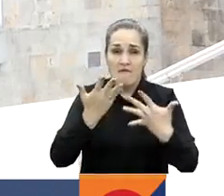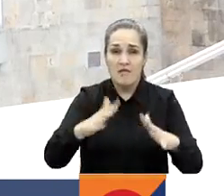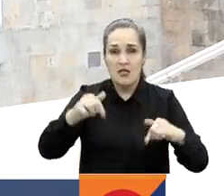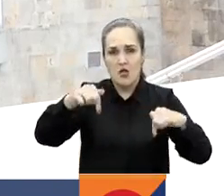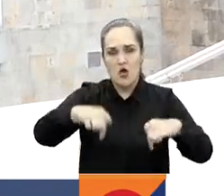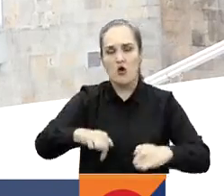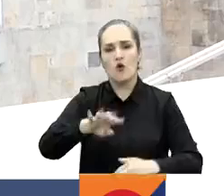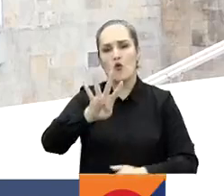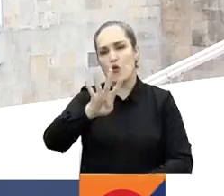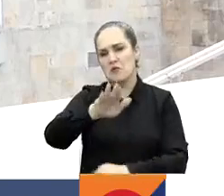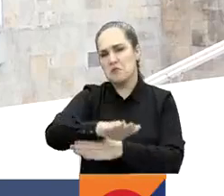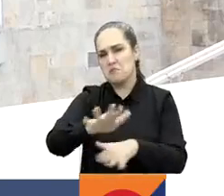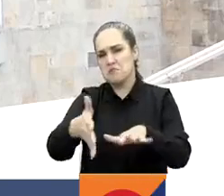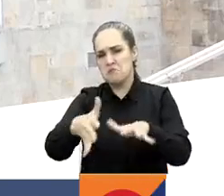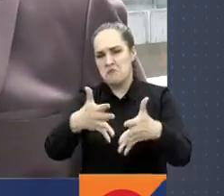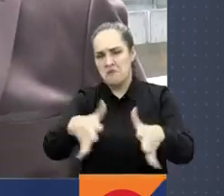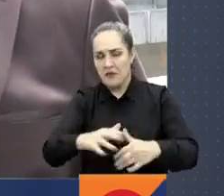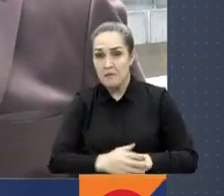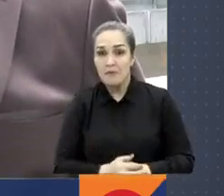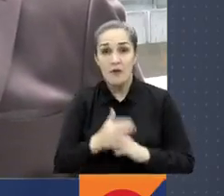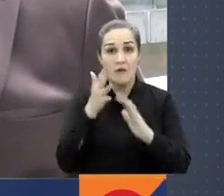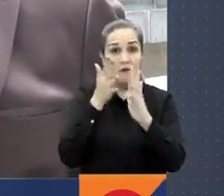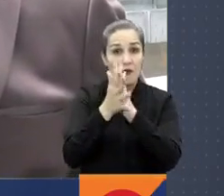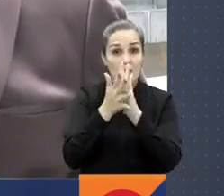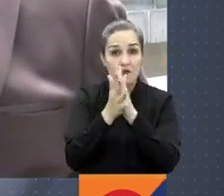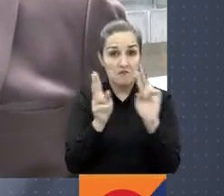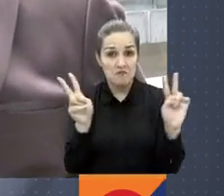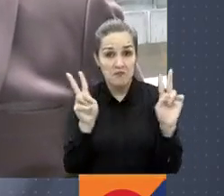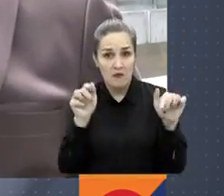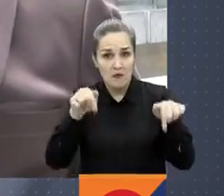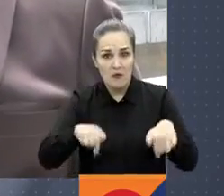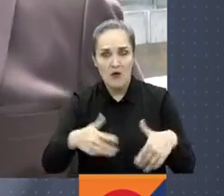hacia las 4 de la tarde. Información que por ahora les entregamos